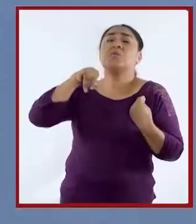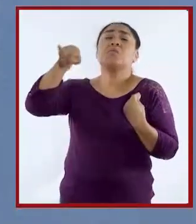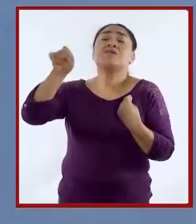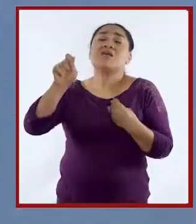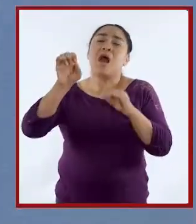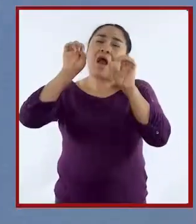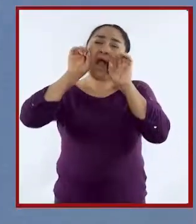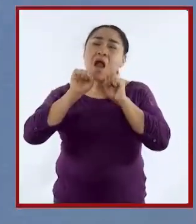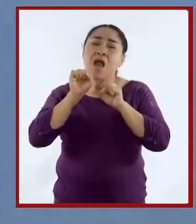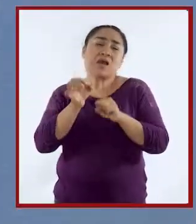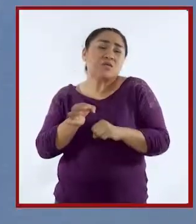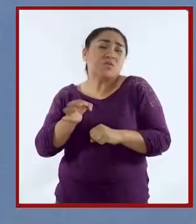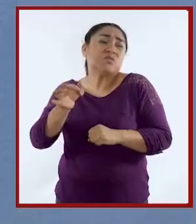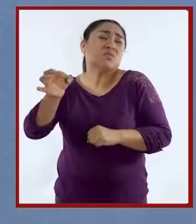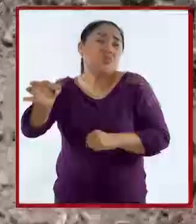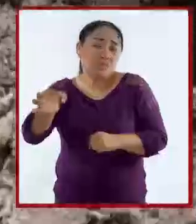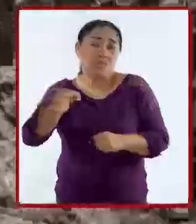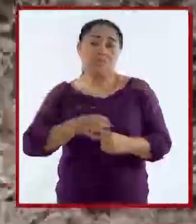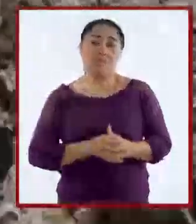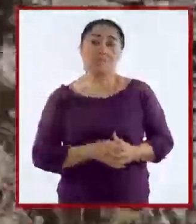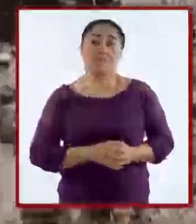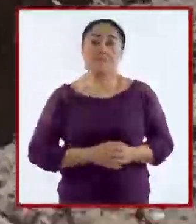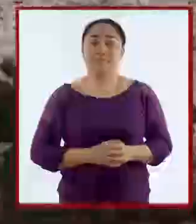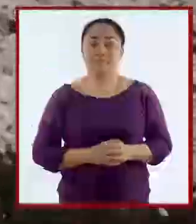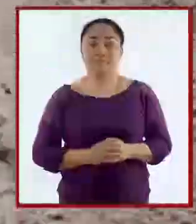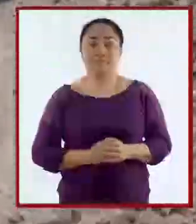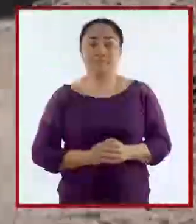un ranchito de donde vengo.